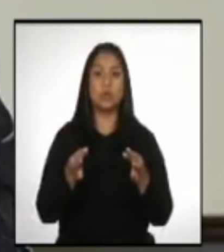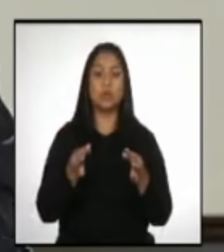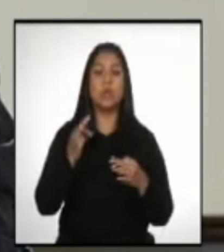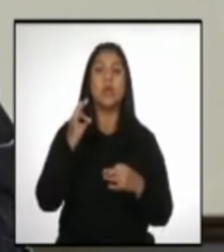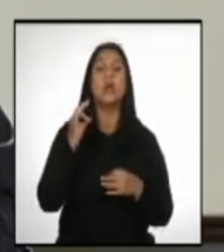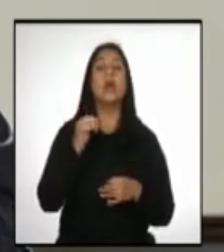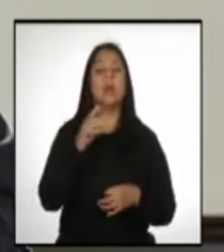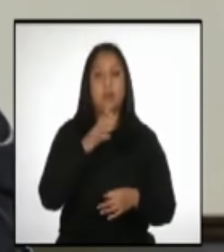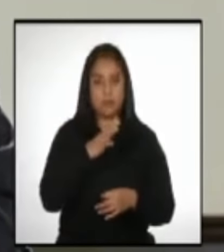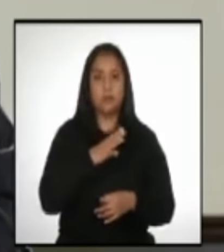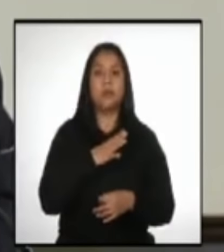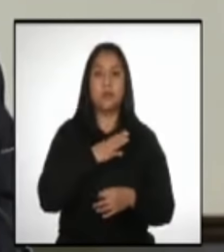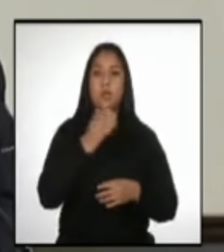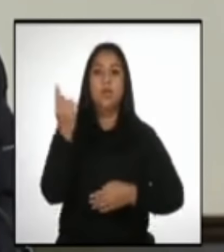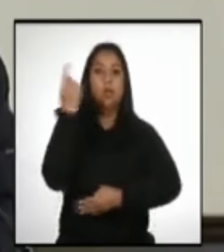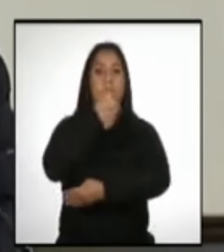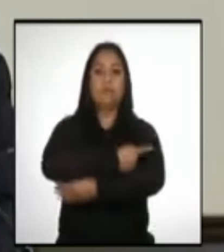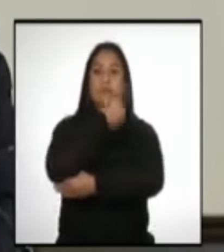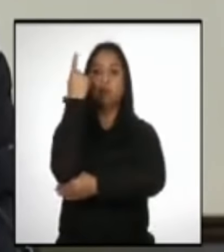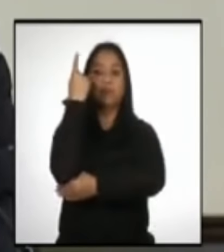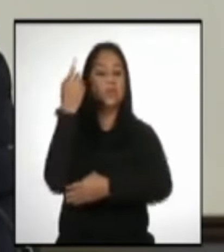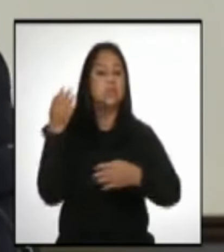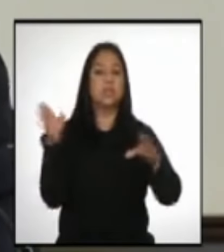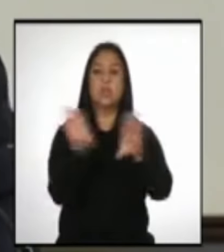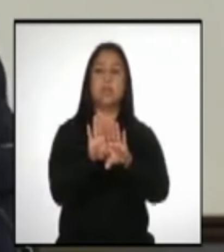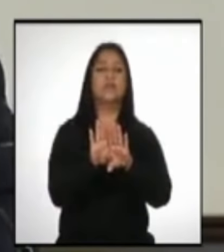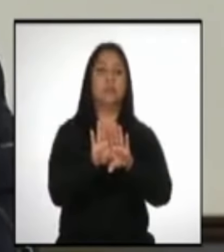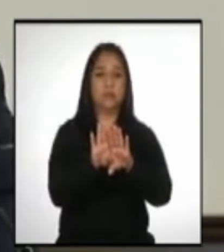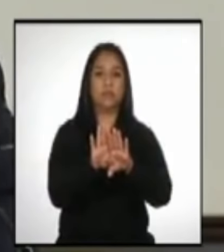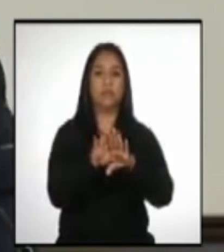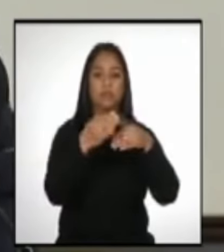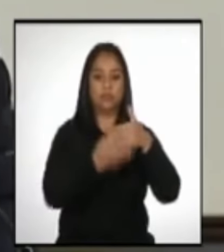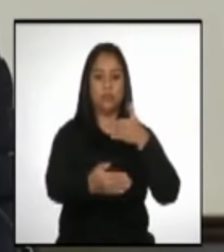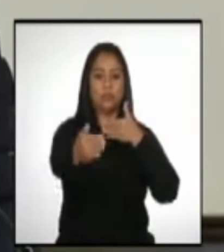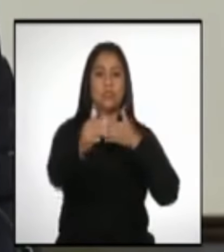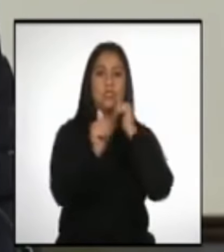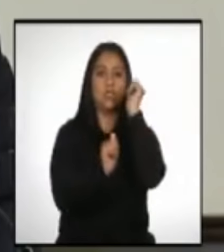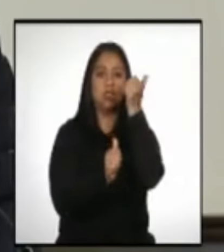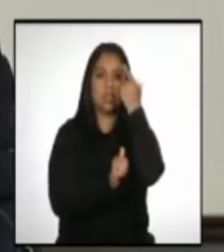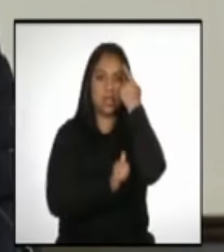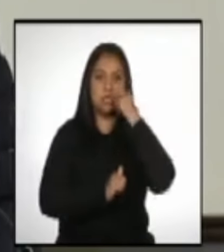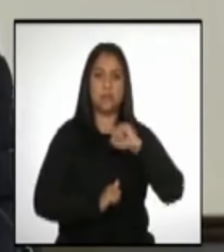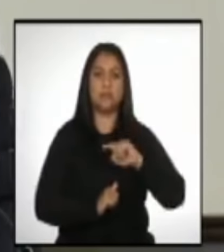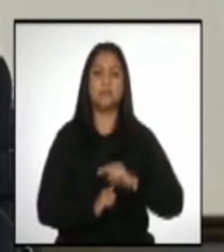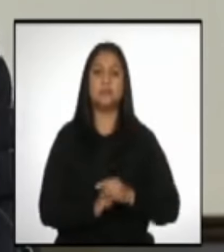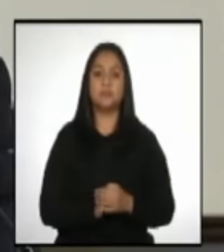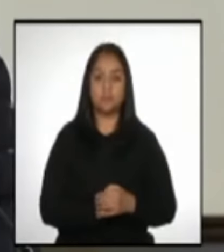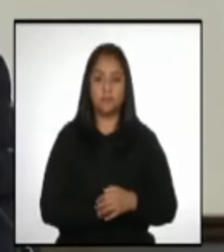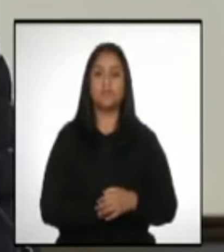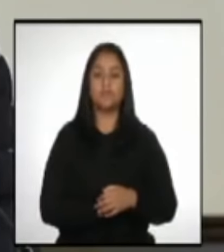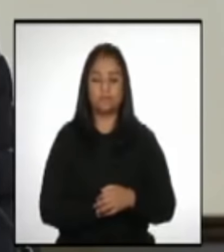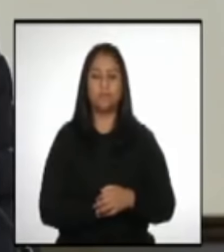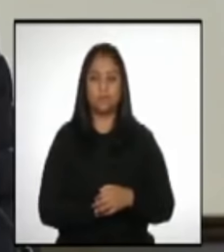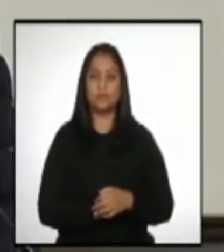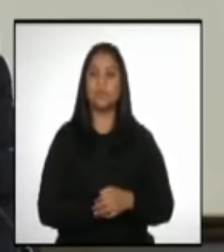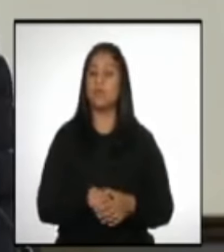cerrar las fronteras del país por los próximos 15 días. Va a ser una medida